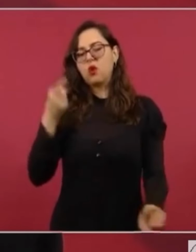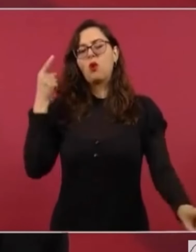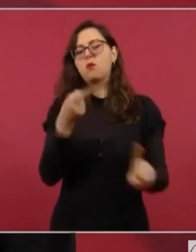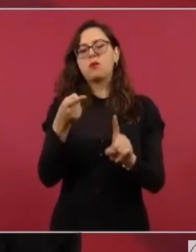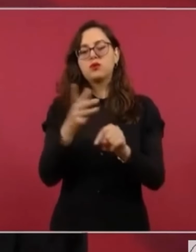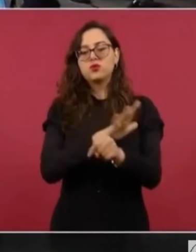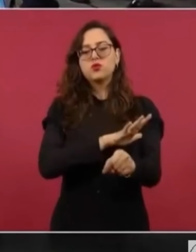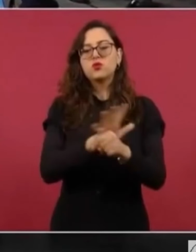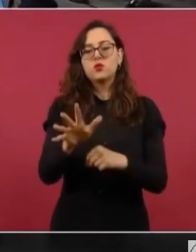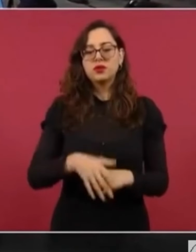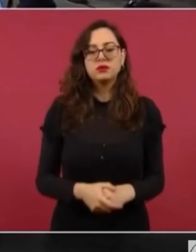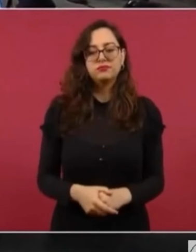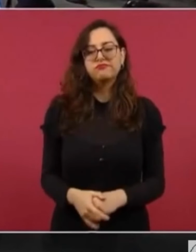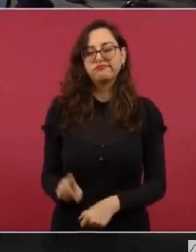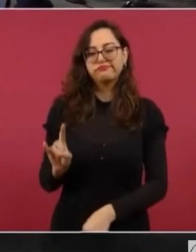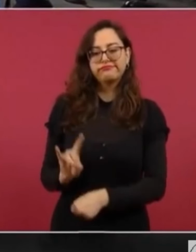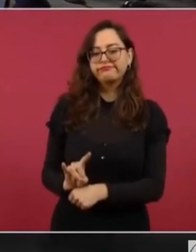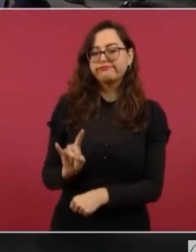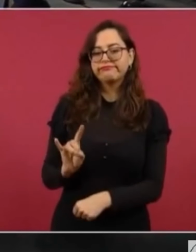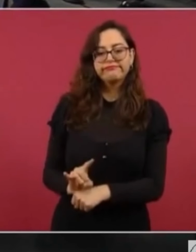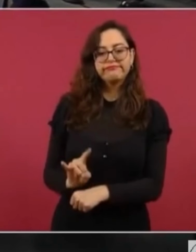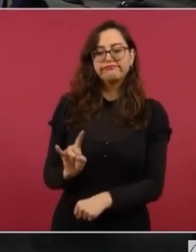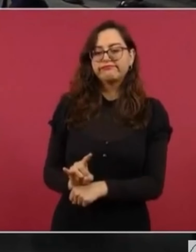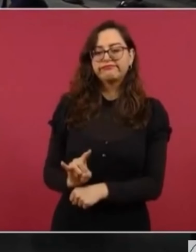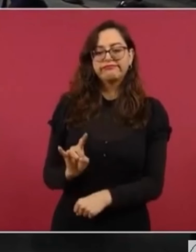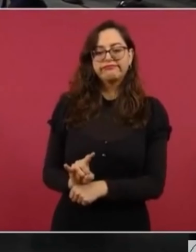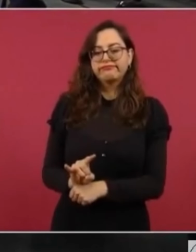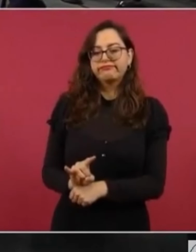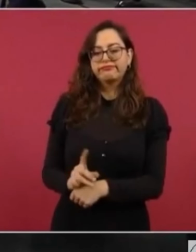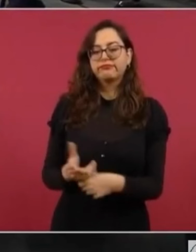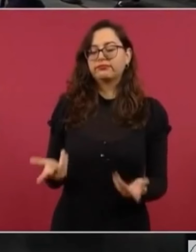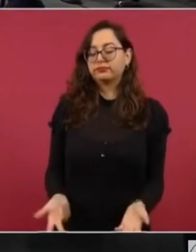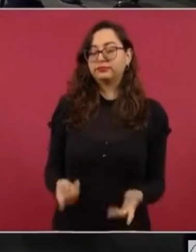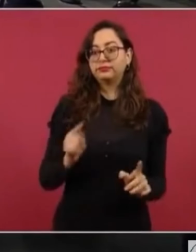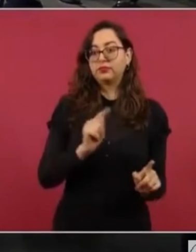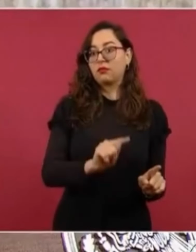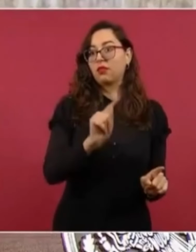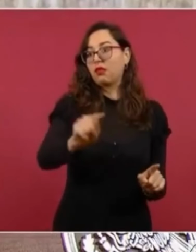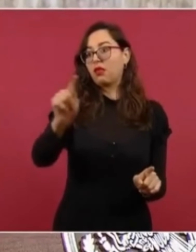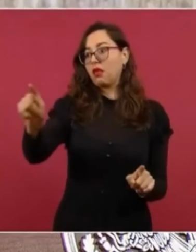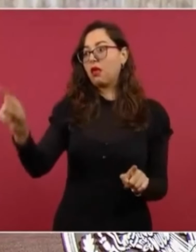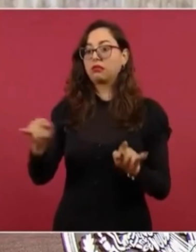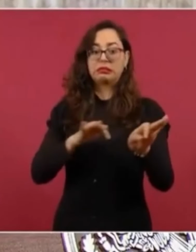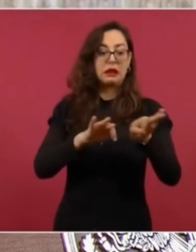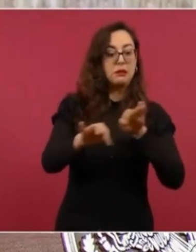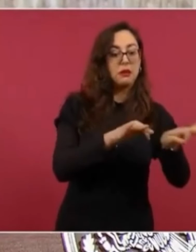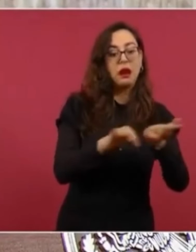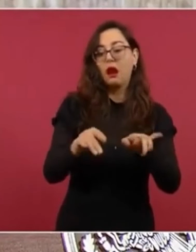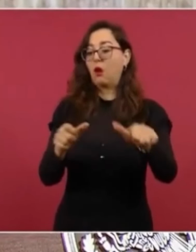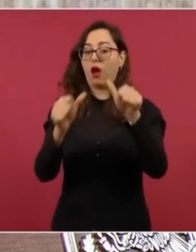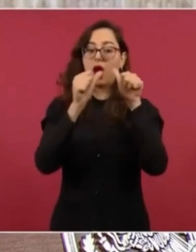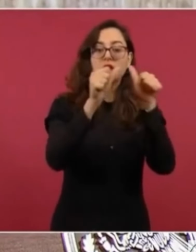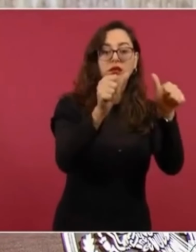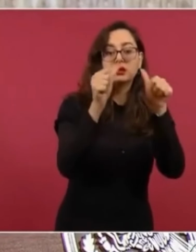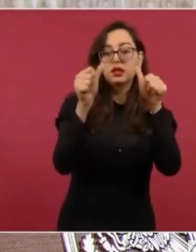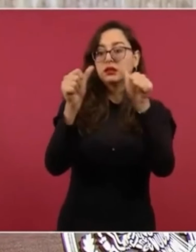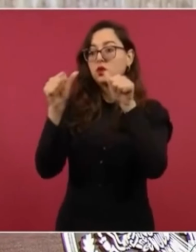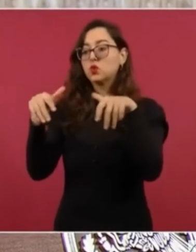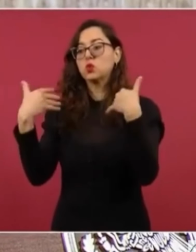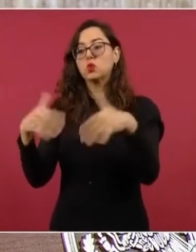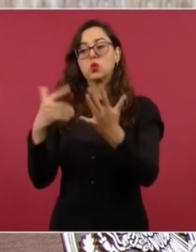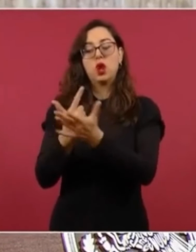para simular de que se atendían los graves